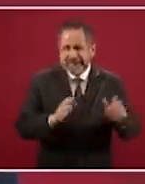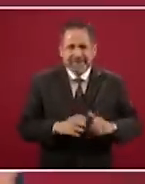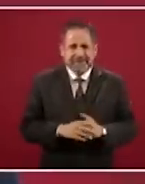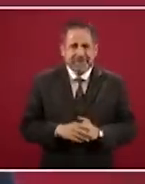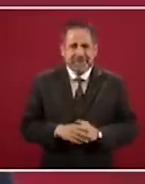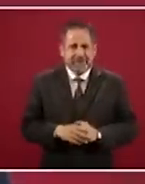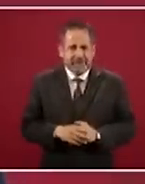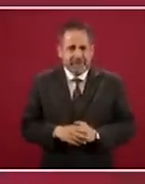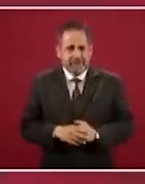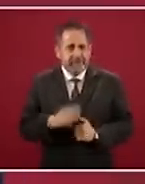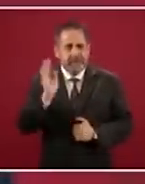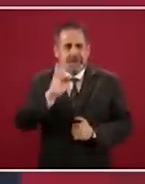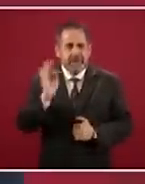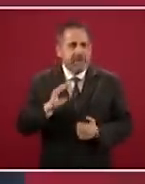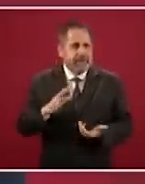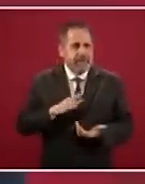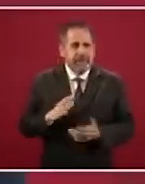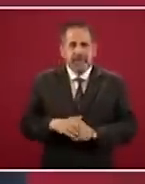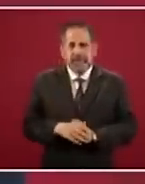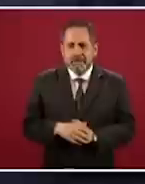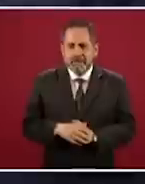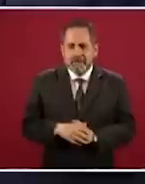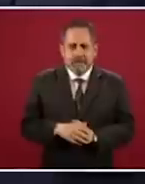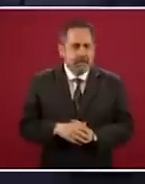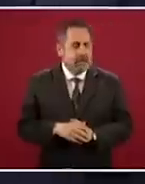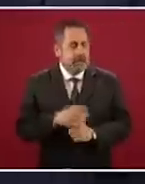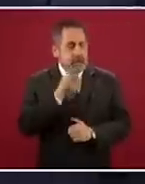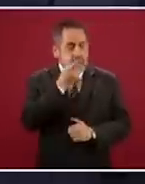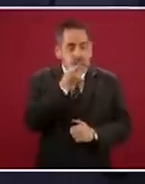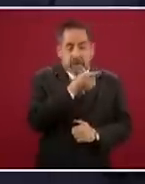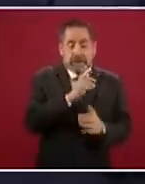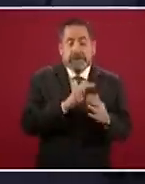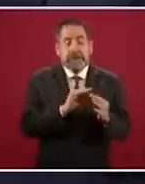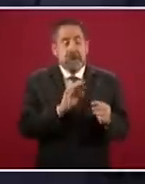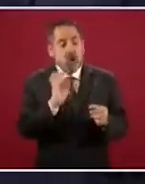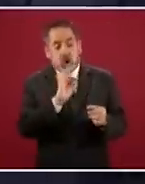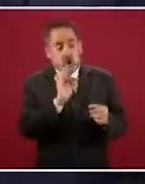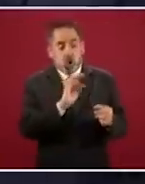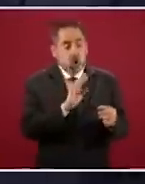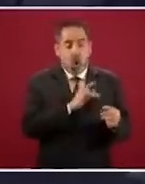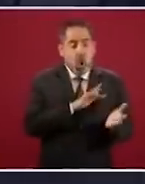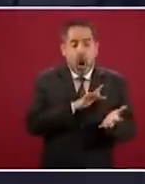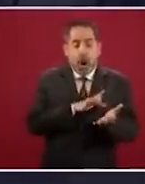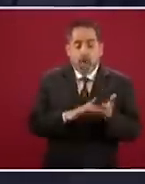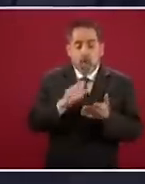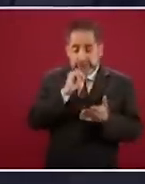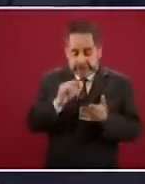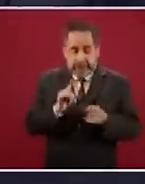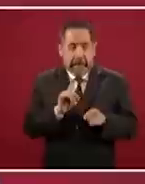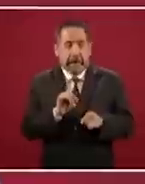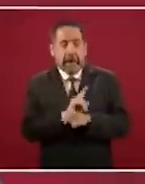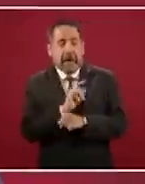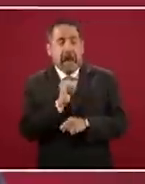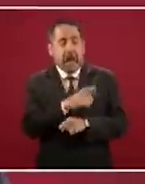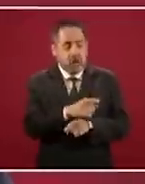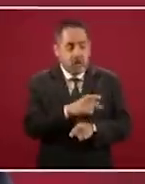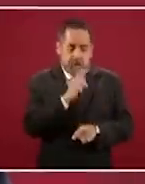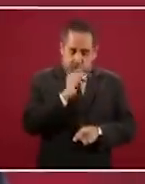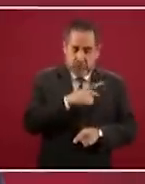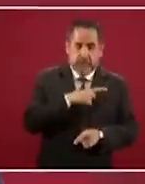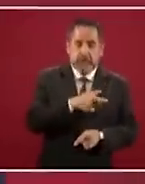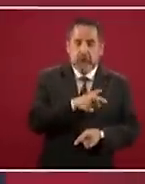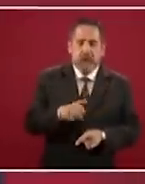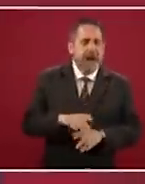si hubo una insinuación para que